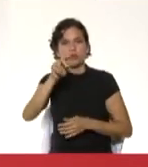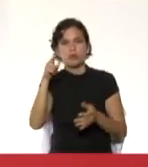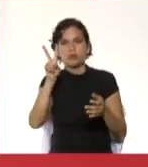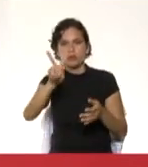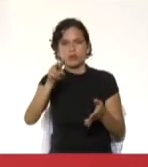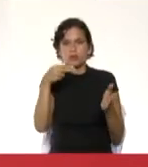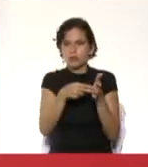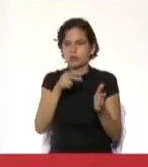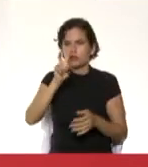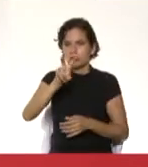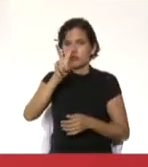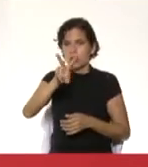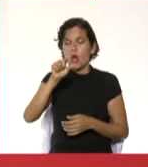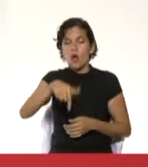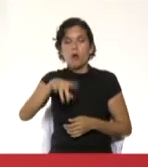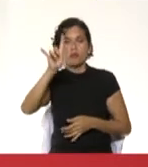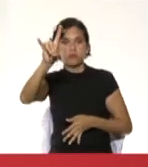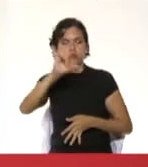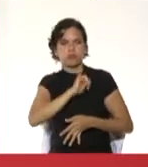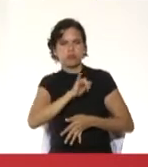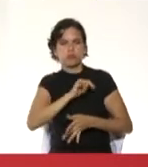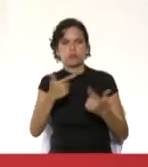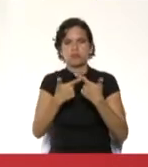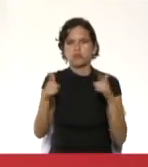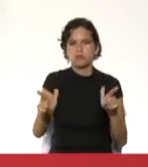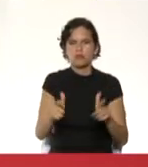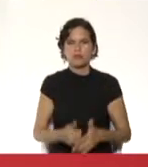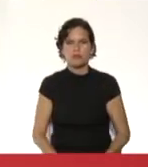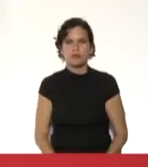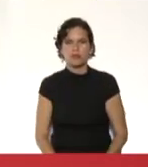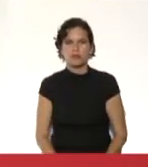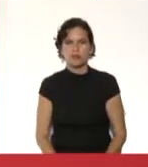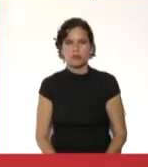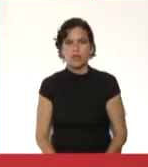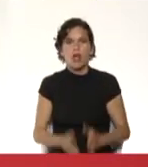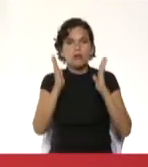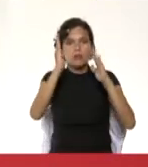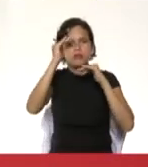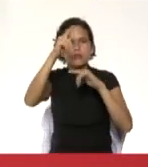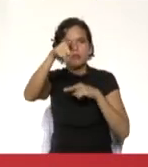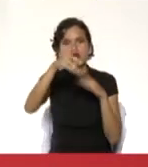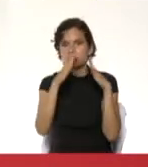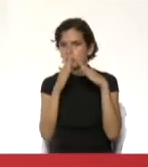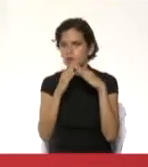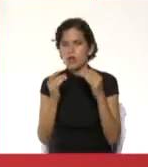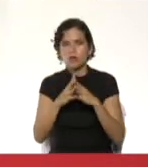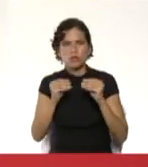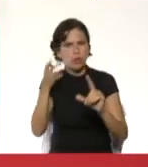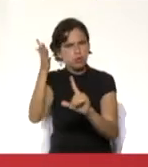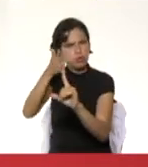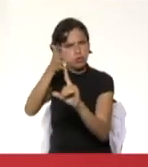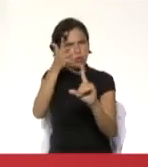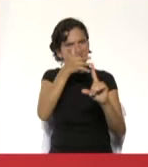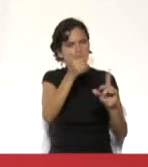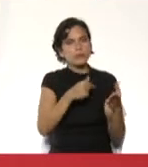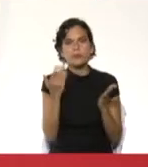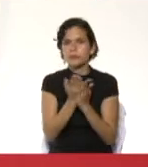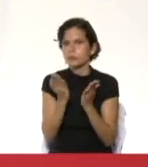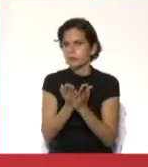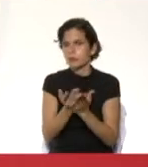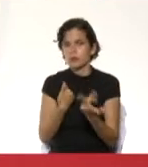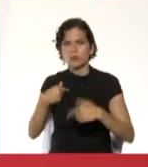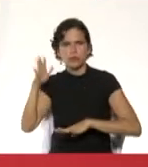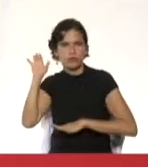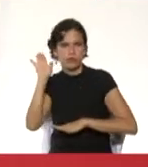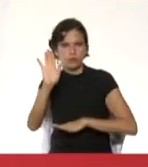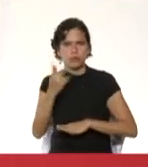2021-2022 y hoy corresponde al lunes de Identidad y Soberanía. Así que muy atentos en casa a todas las orientaciones y clases que nos